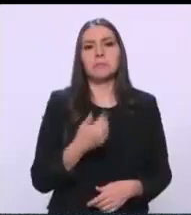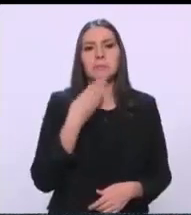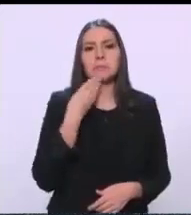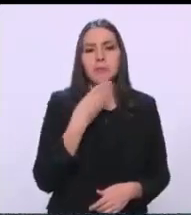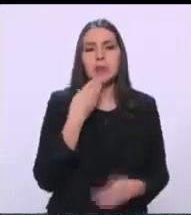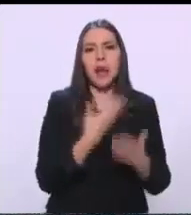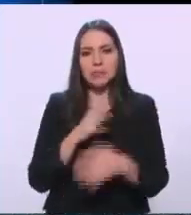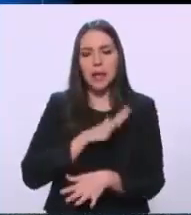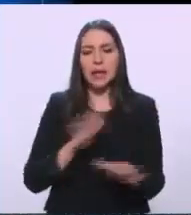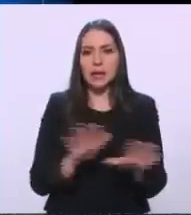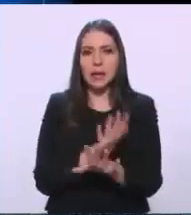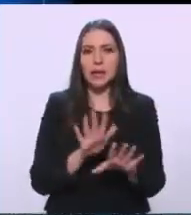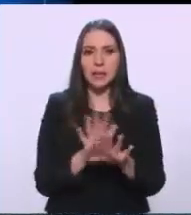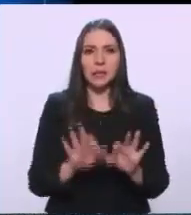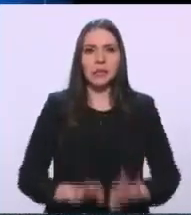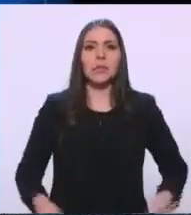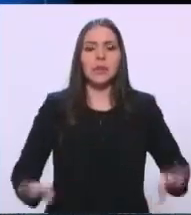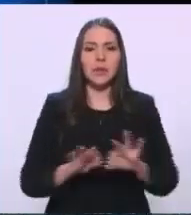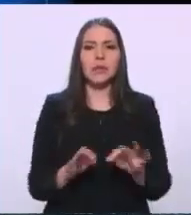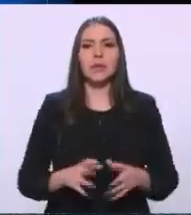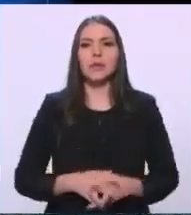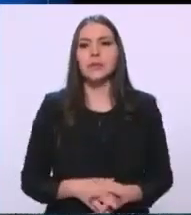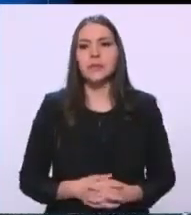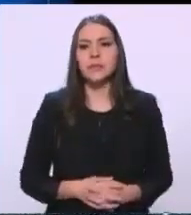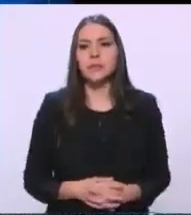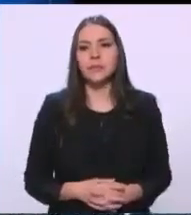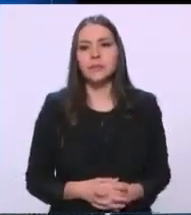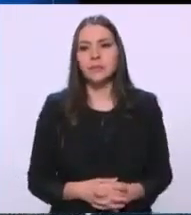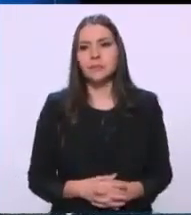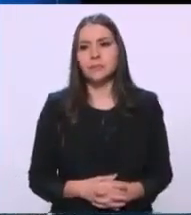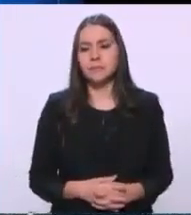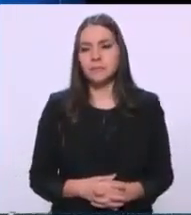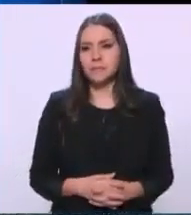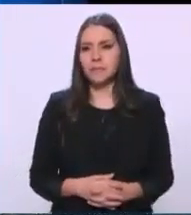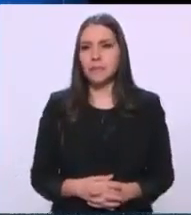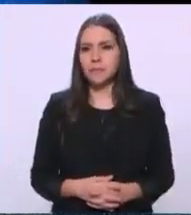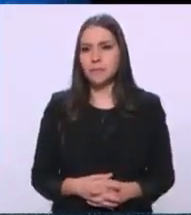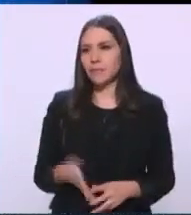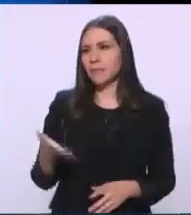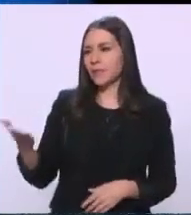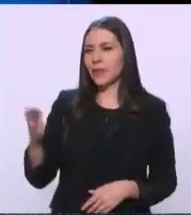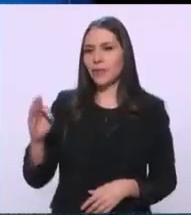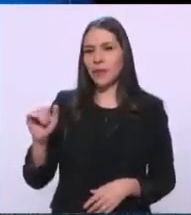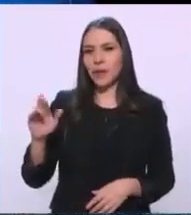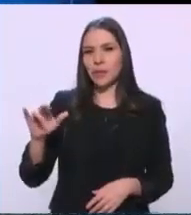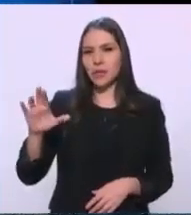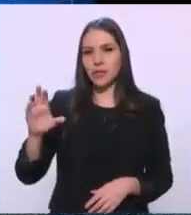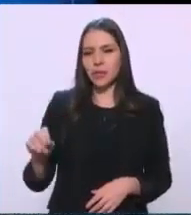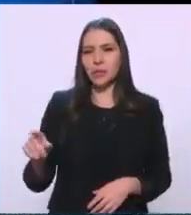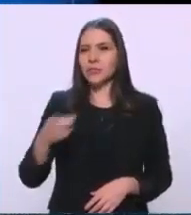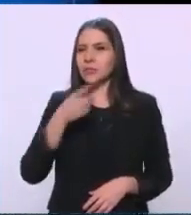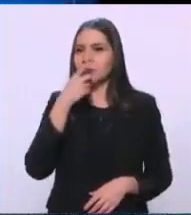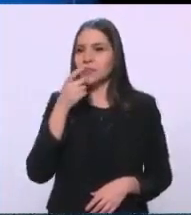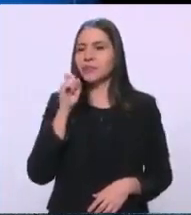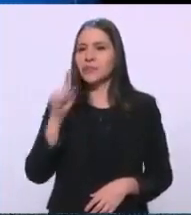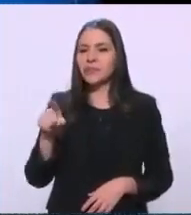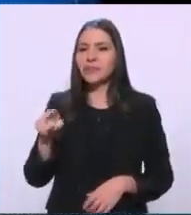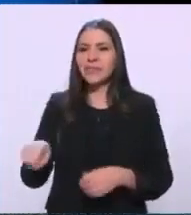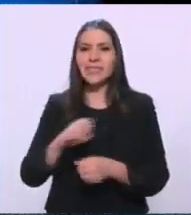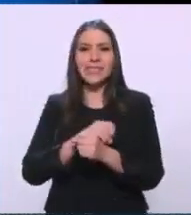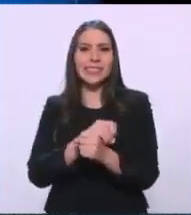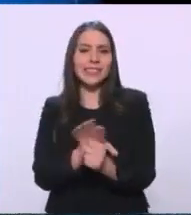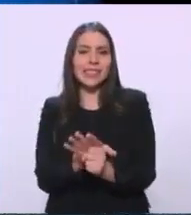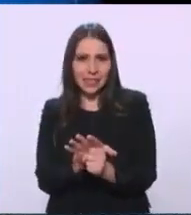empezando a dar muy buenos resultados. Fabricio, lo que bien dice Jonathan, la pandemia pues puso como en un escaparate